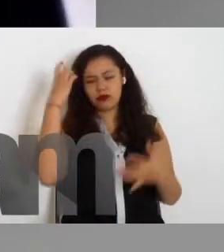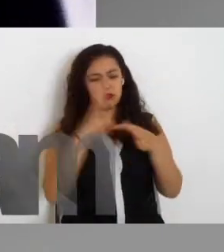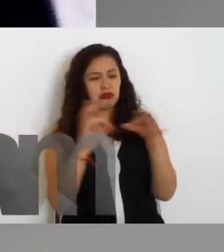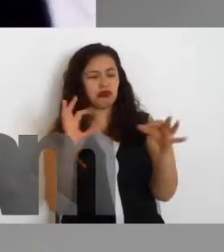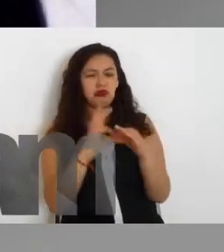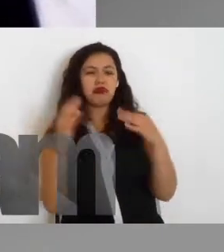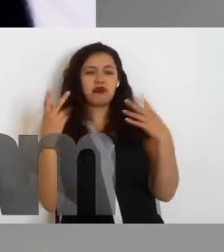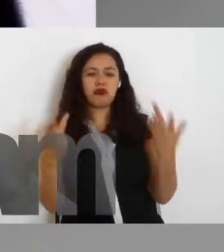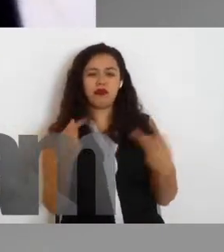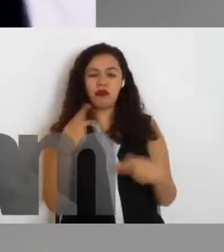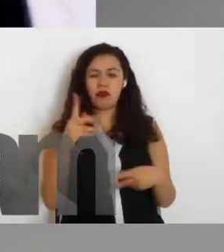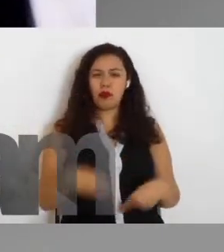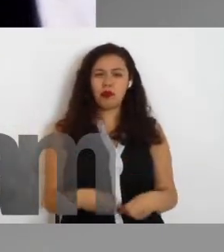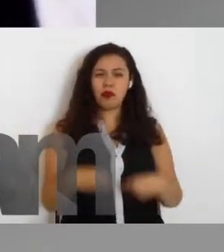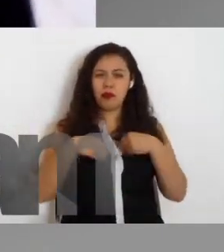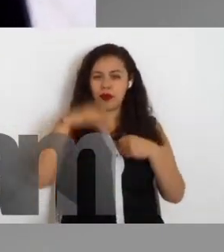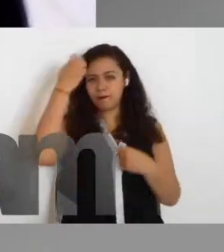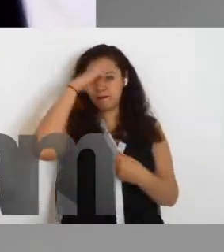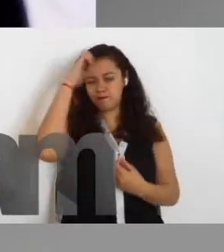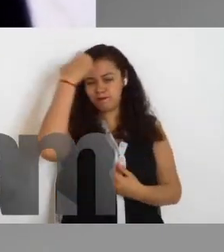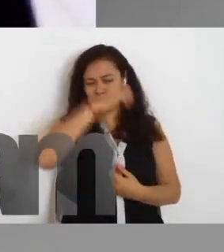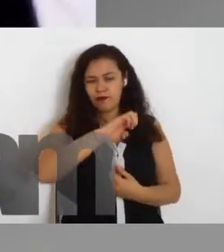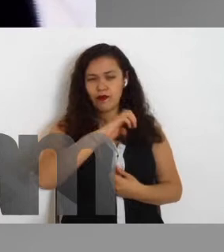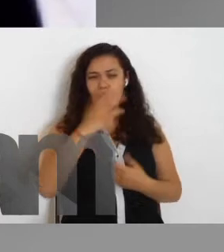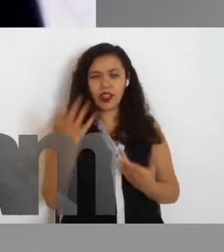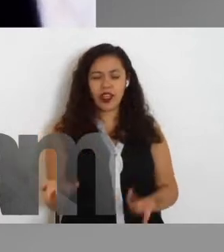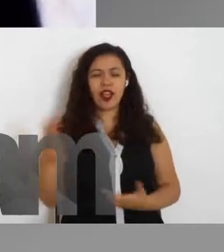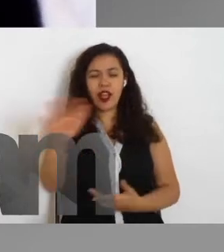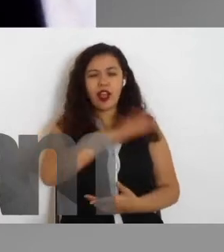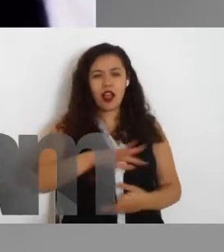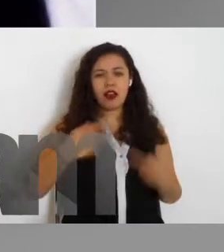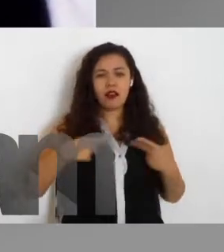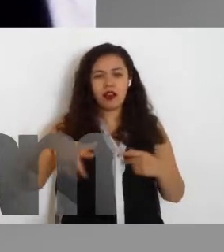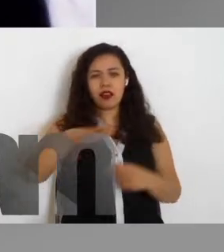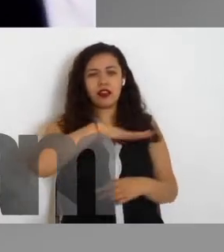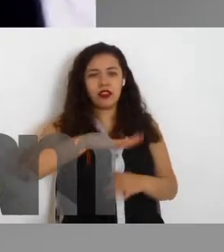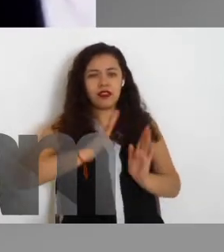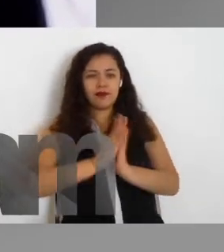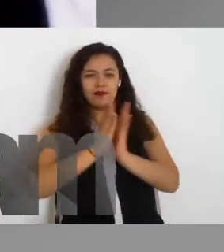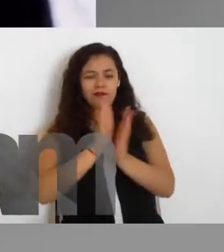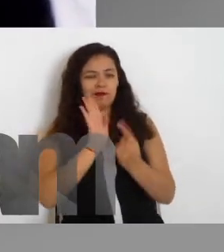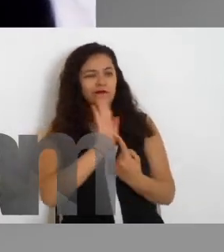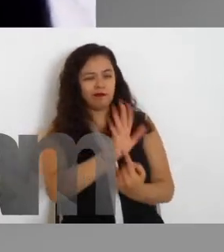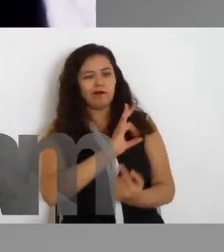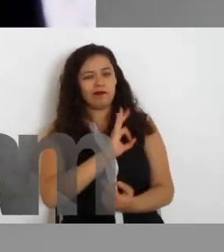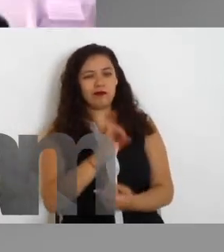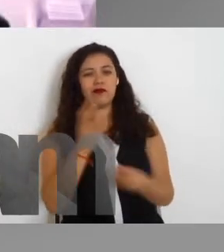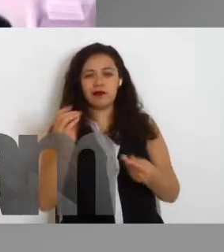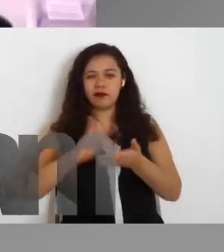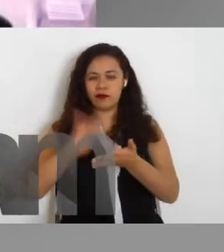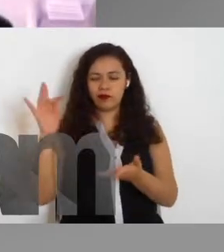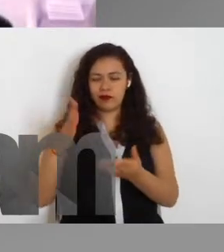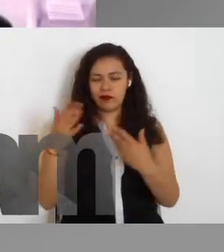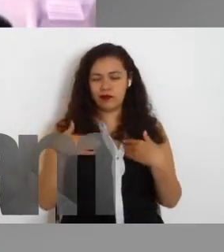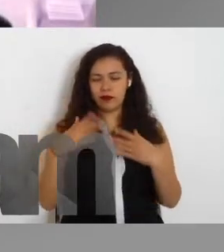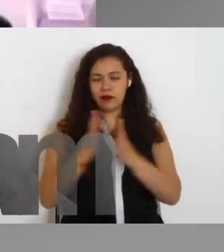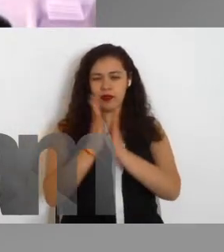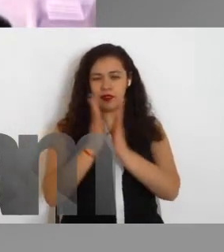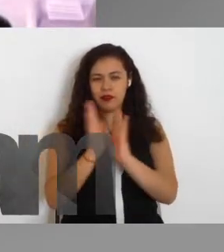que puede entonces mostrar ese cambio a la sociedad. Esa es mi participación. Gracias. Muchas gracias,